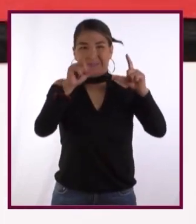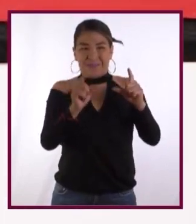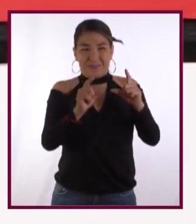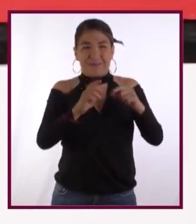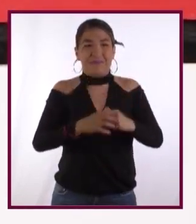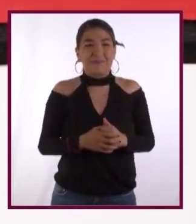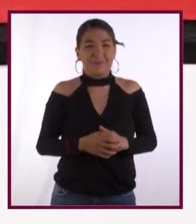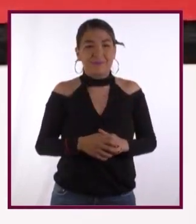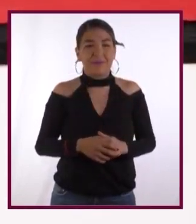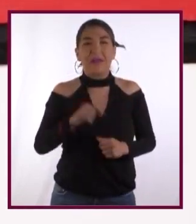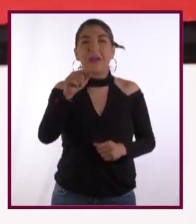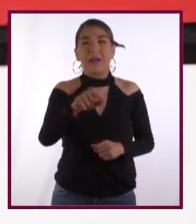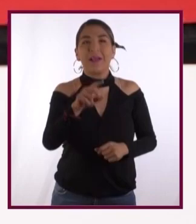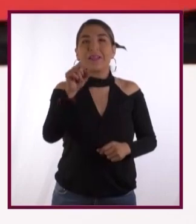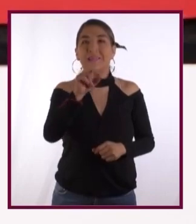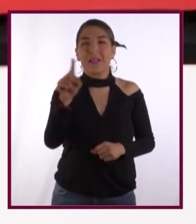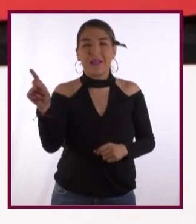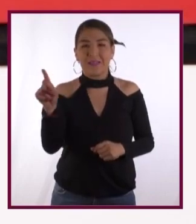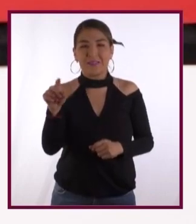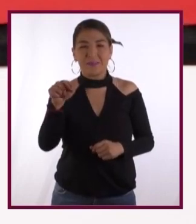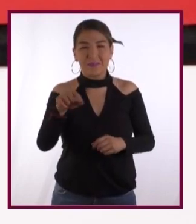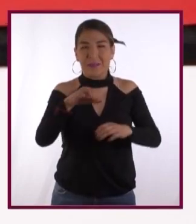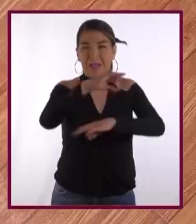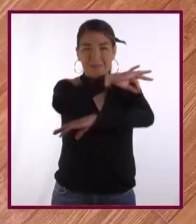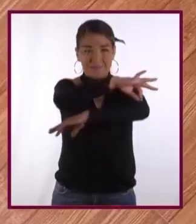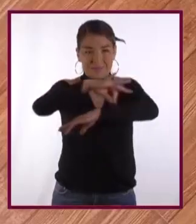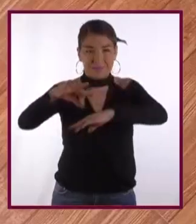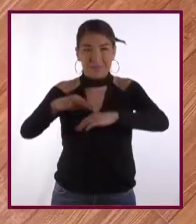y lo colocamos en el extremo derecho de la línea.